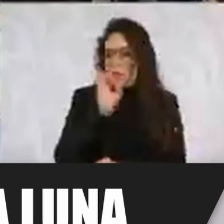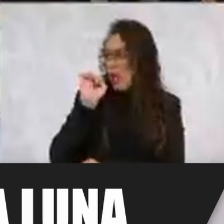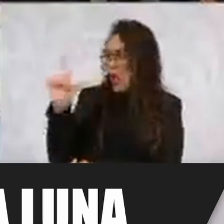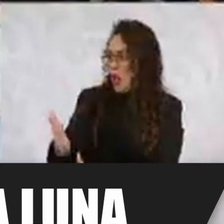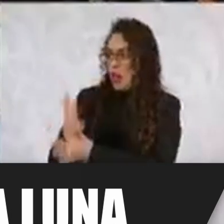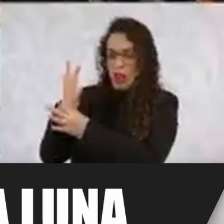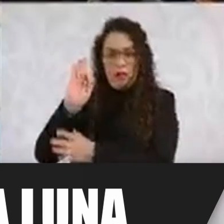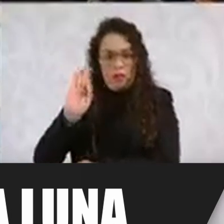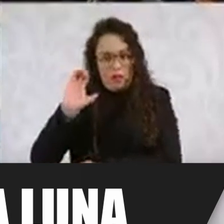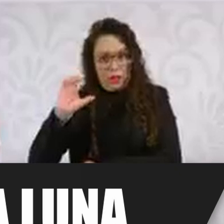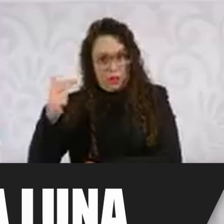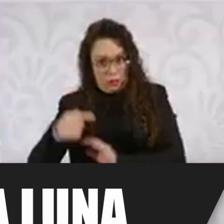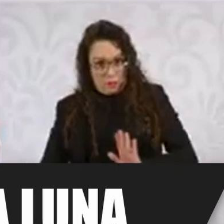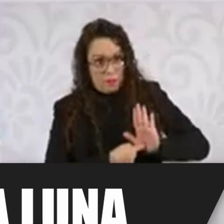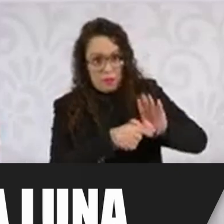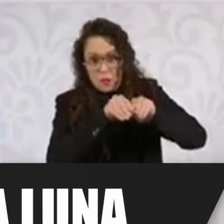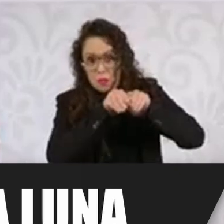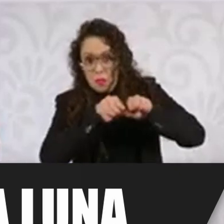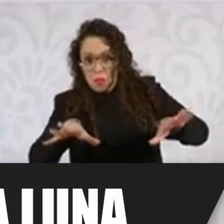¿cómo dice lo volvería a hacer?